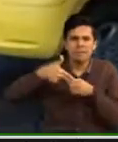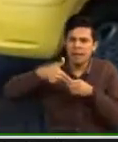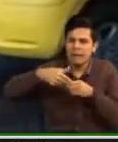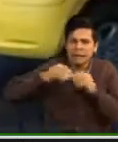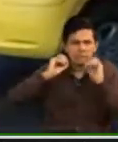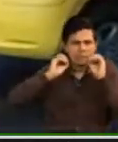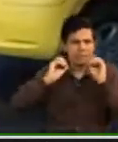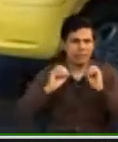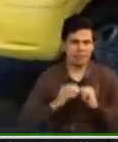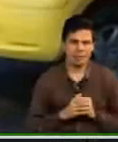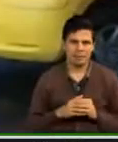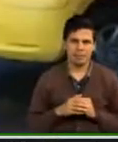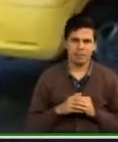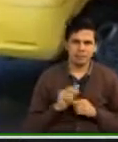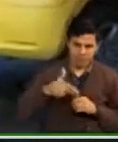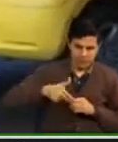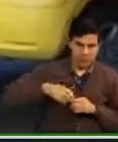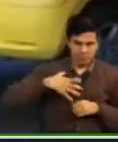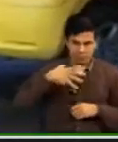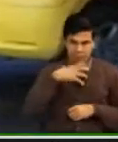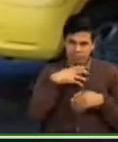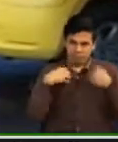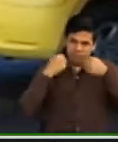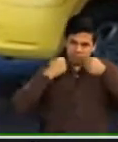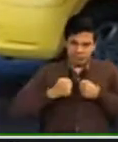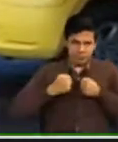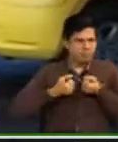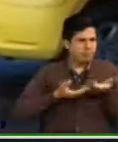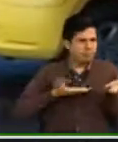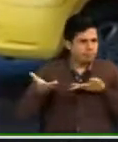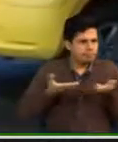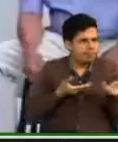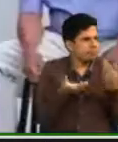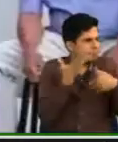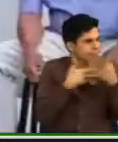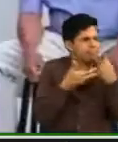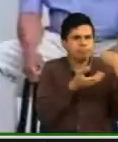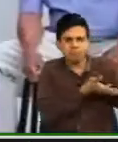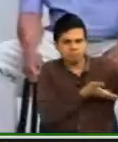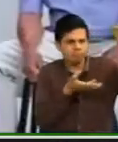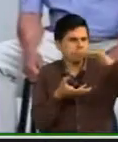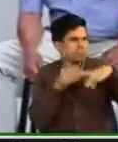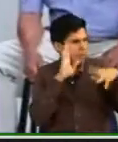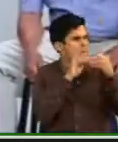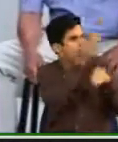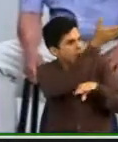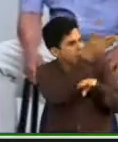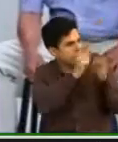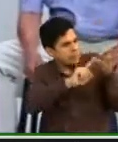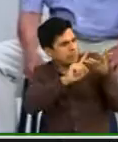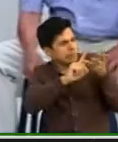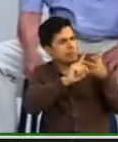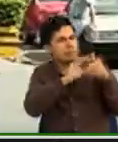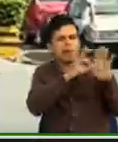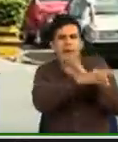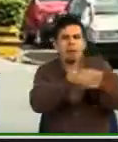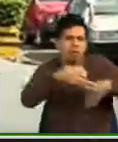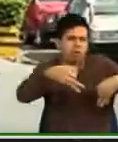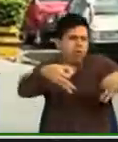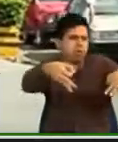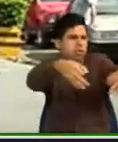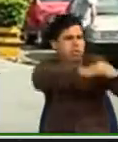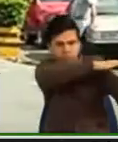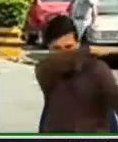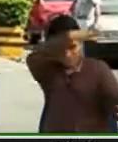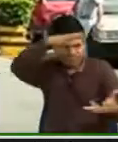dueños de las estaciones de servicio es que no hay un fluido del combustible que llegue. Ellos hacen la solicitud, pero se demora mucho en llegar a